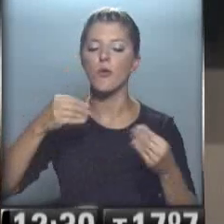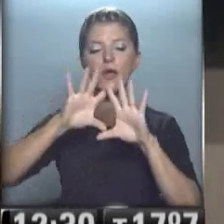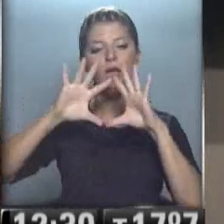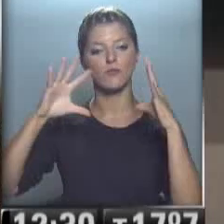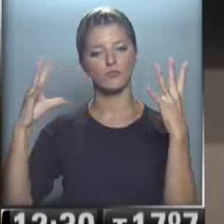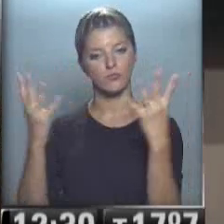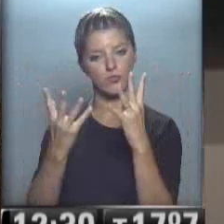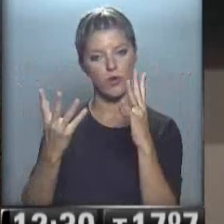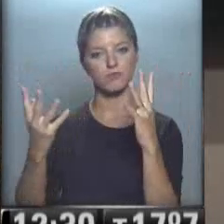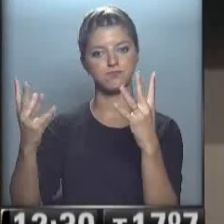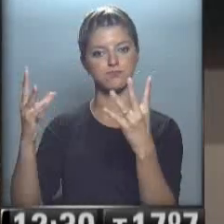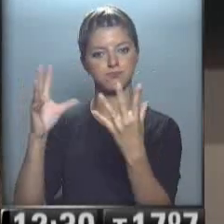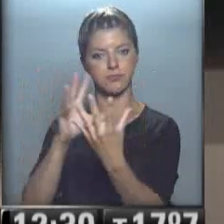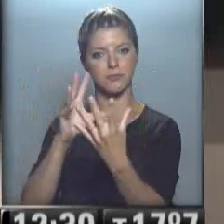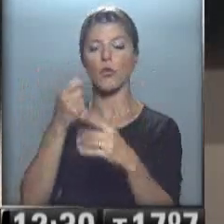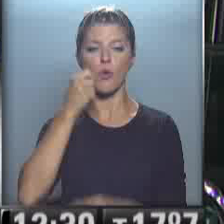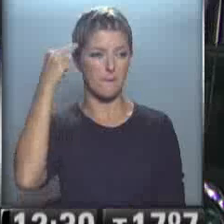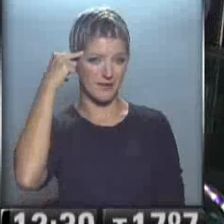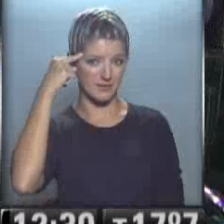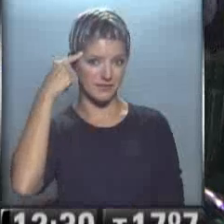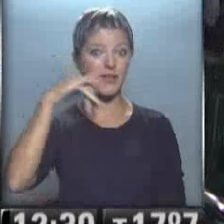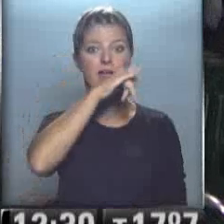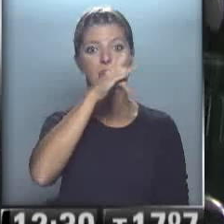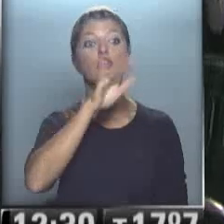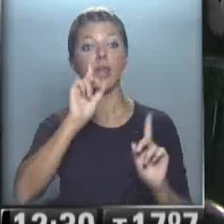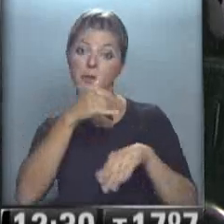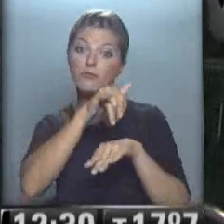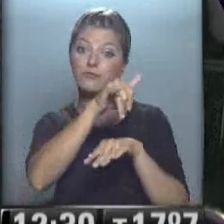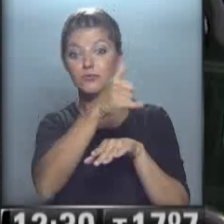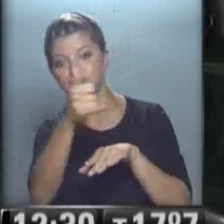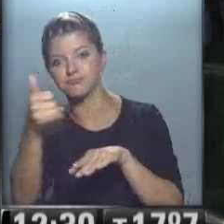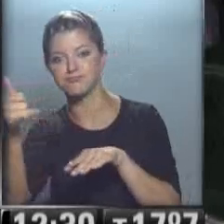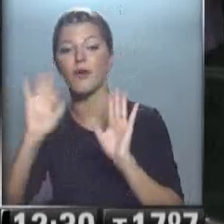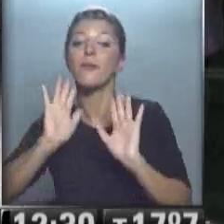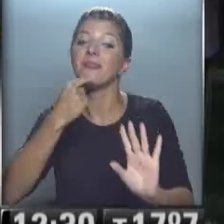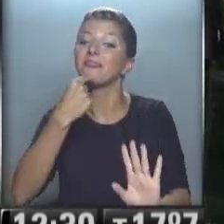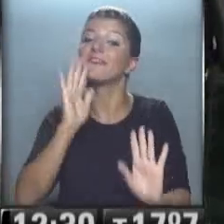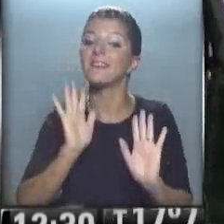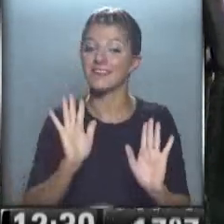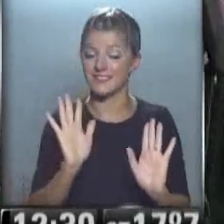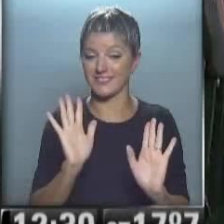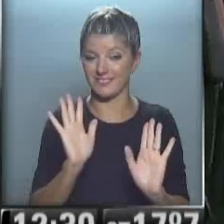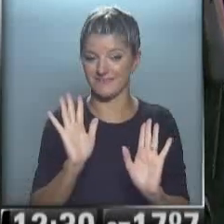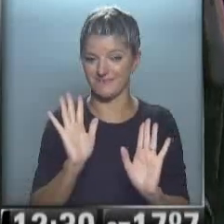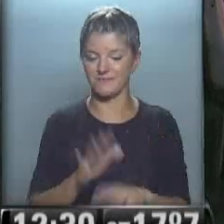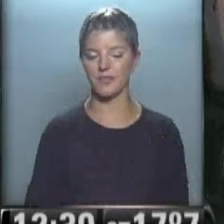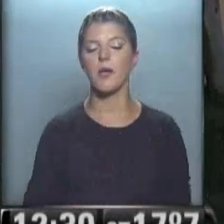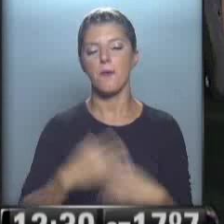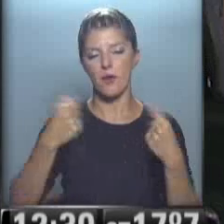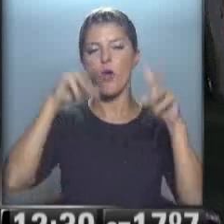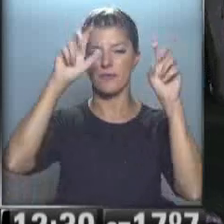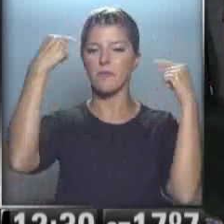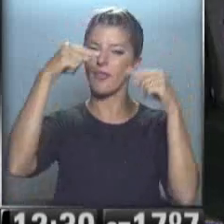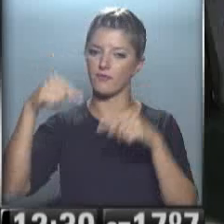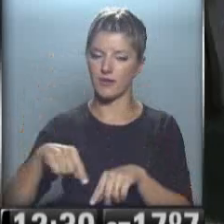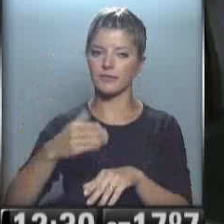gira al revés uno podría pensar lo que le pasó al avión no giró para el otro lado Así dicen no se sabe bien Así dicen ahora pero muchos temas están